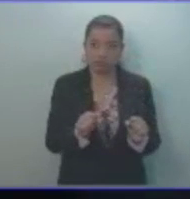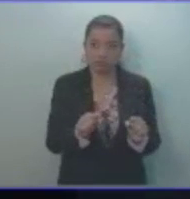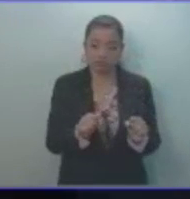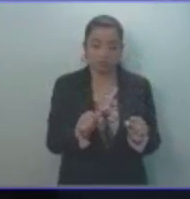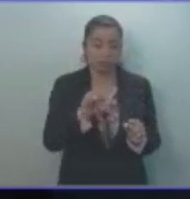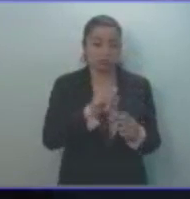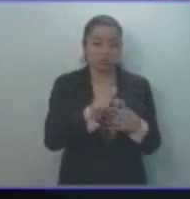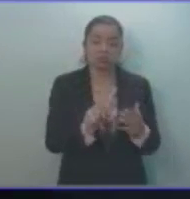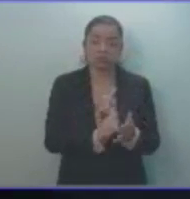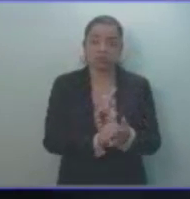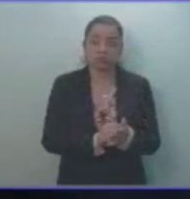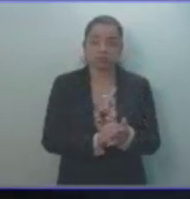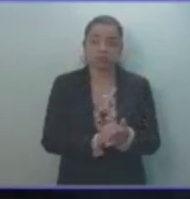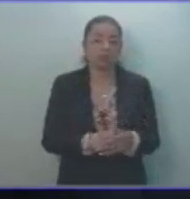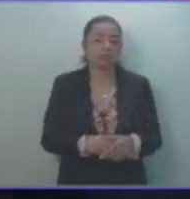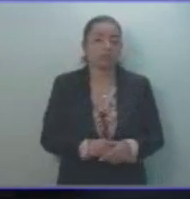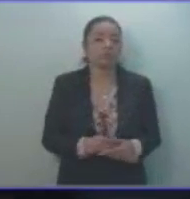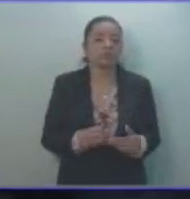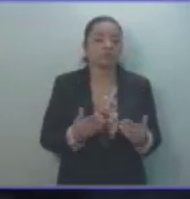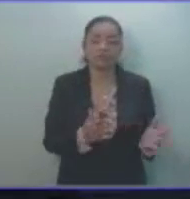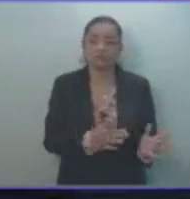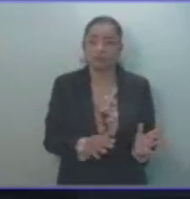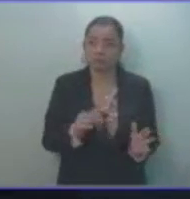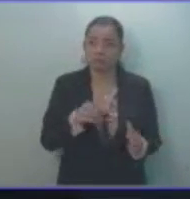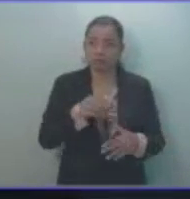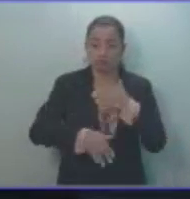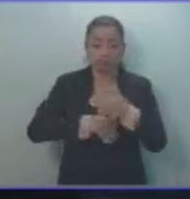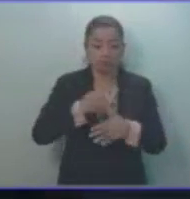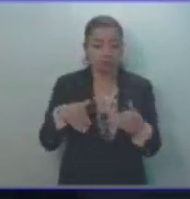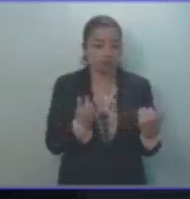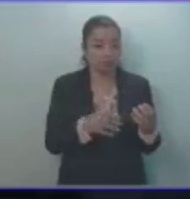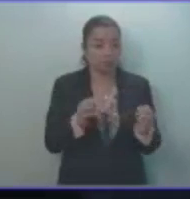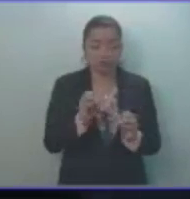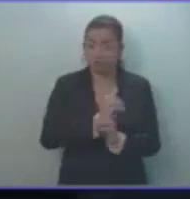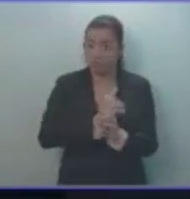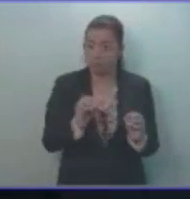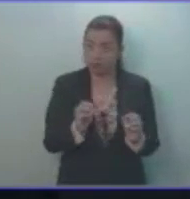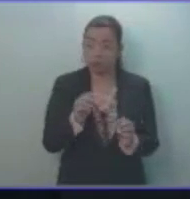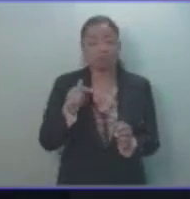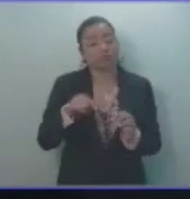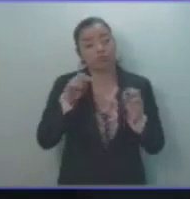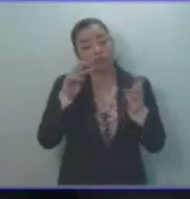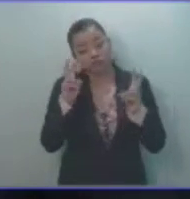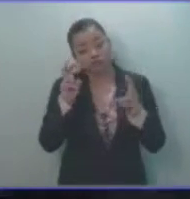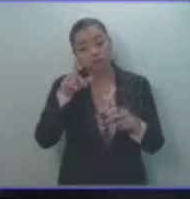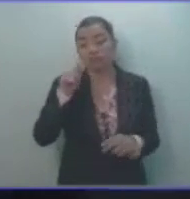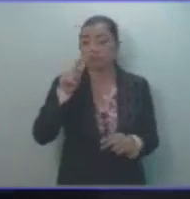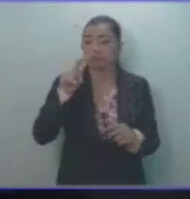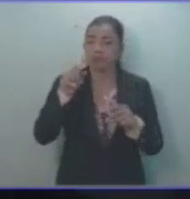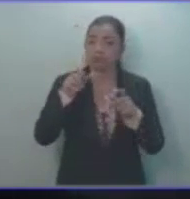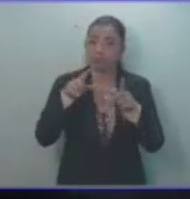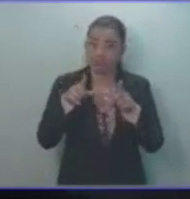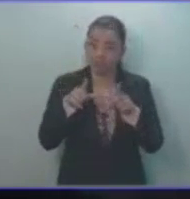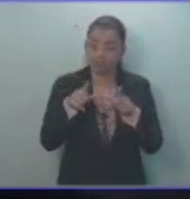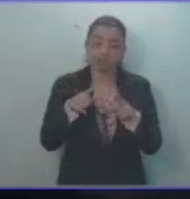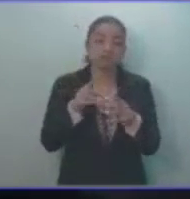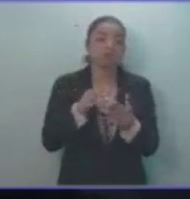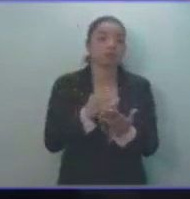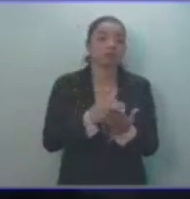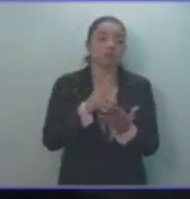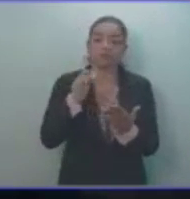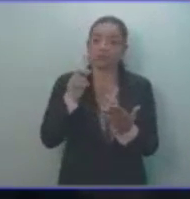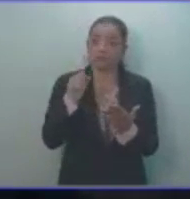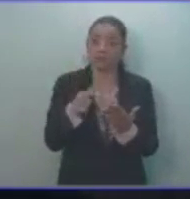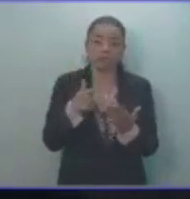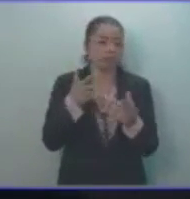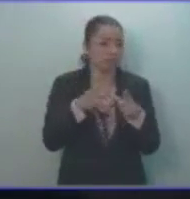Asamblea. Como esa estrategia no está, ahí hay un tema de letes y hay un tema de eurobonos. Las